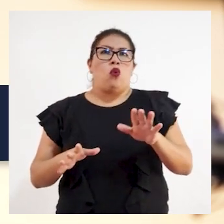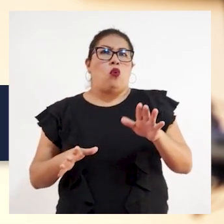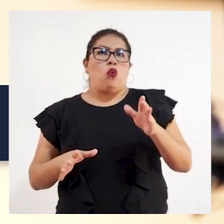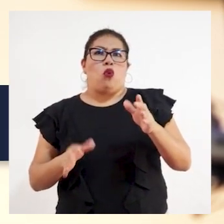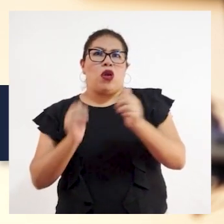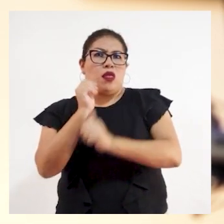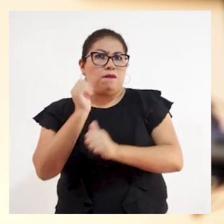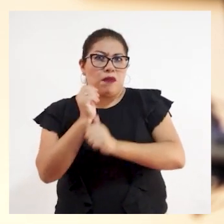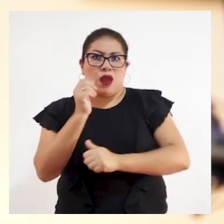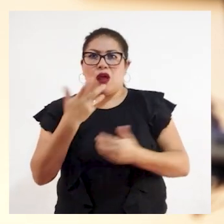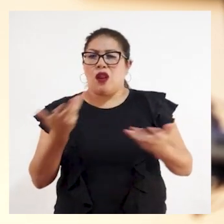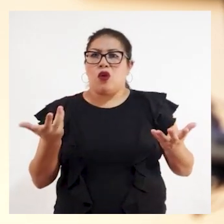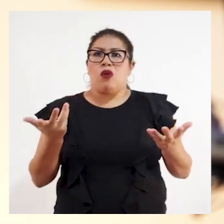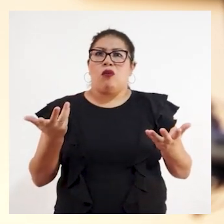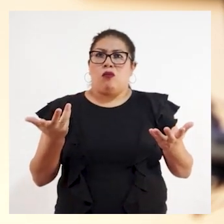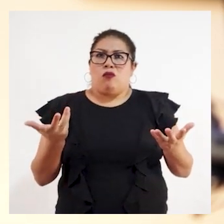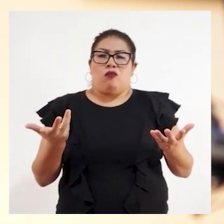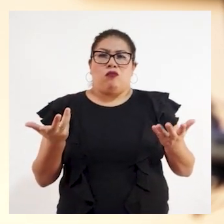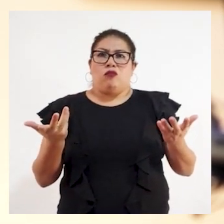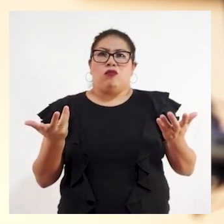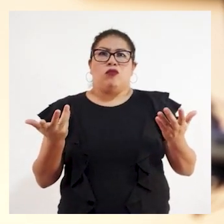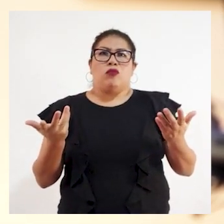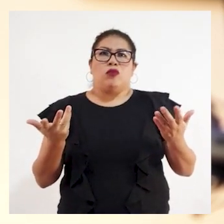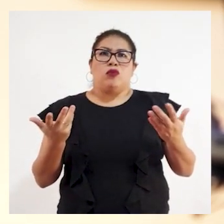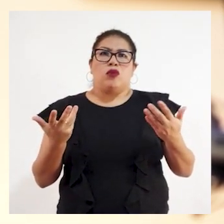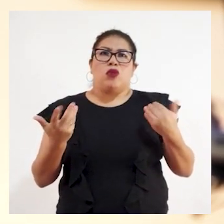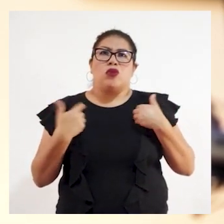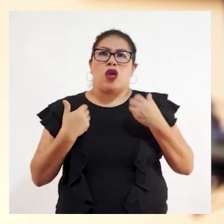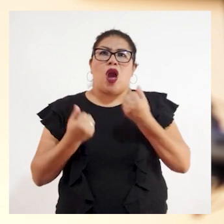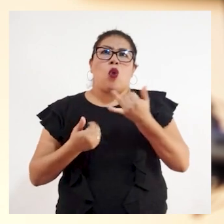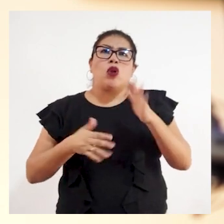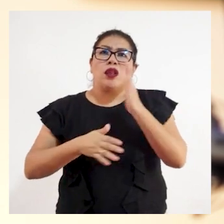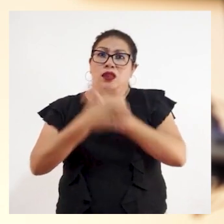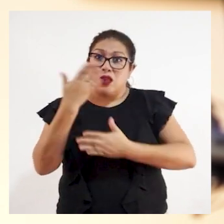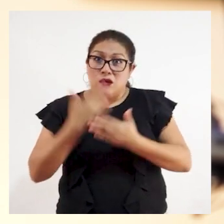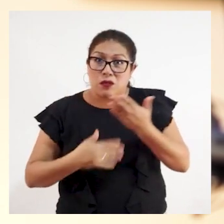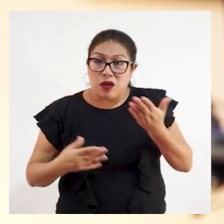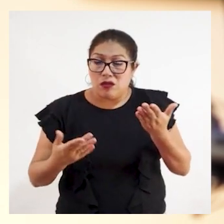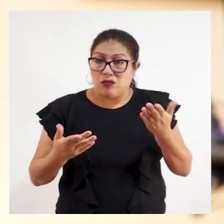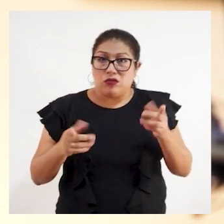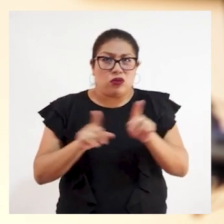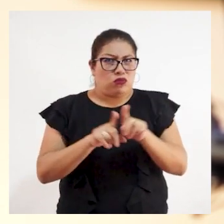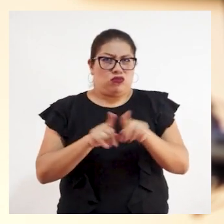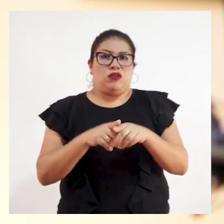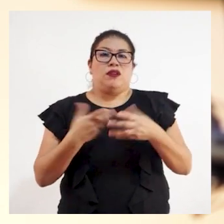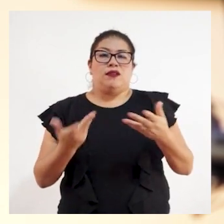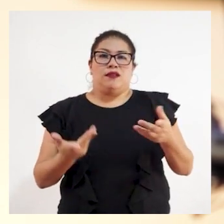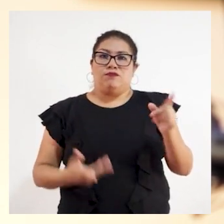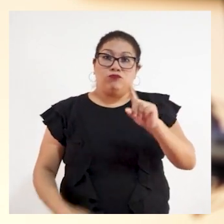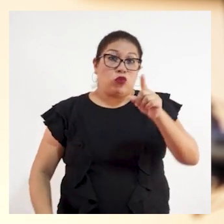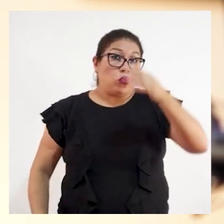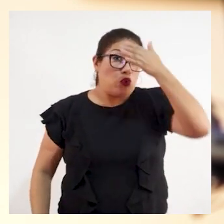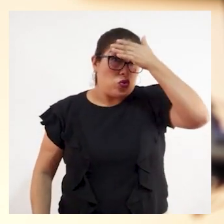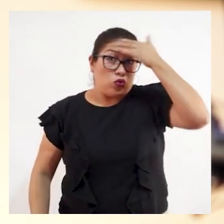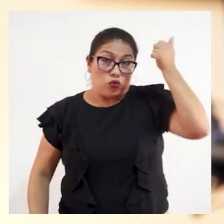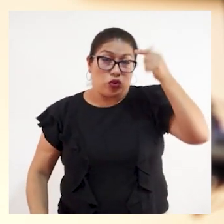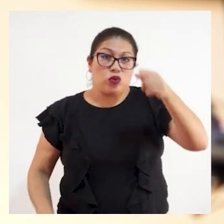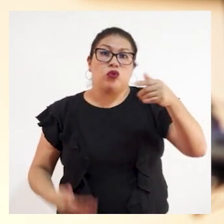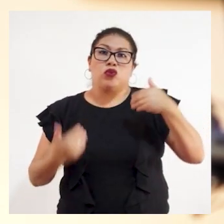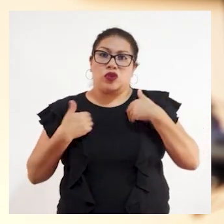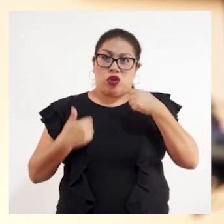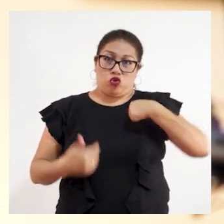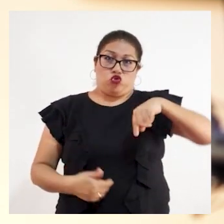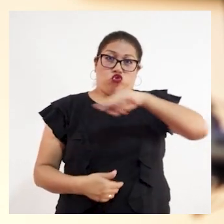si fuera su hermano, que tenga atravesando una condición de discapacidad. Y no olviden que cuentan